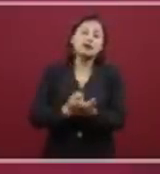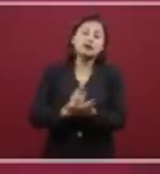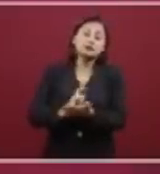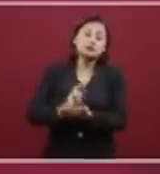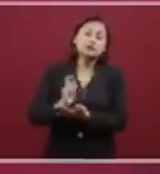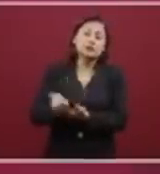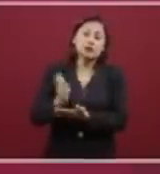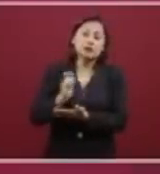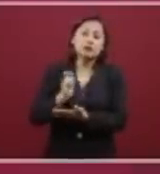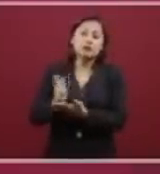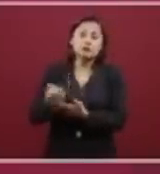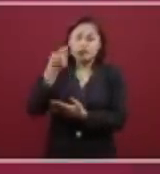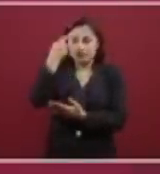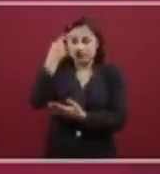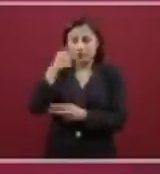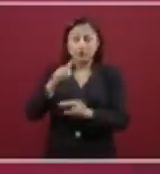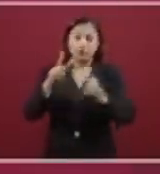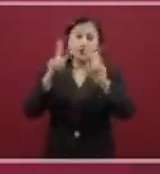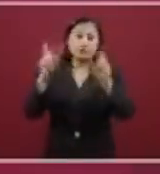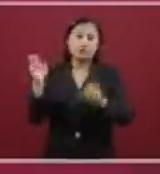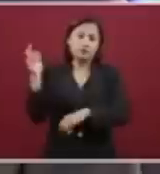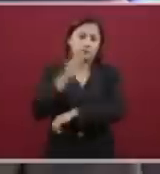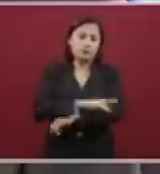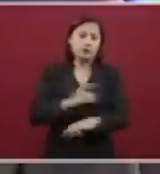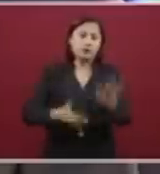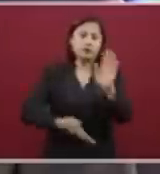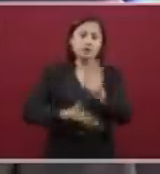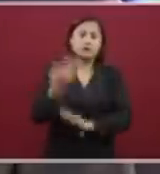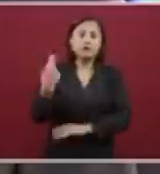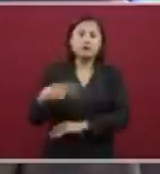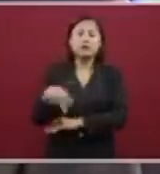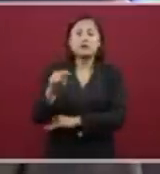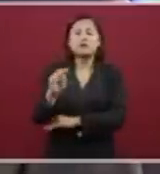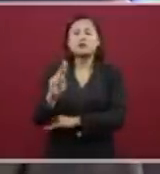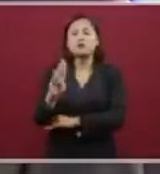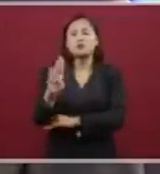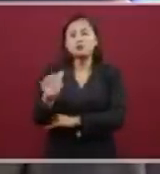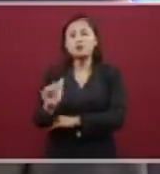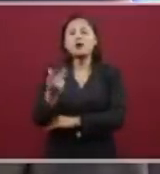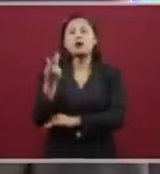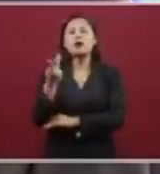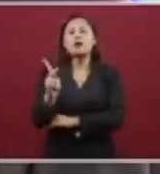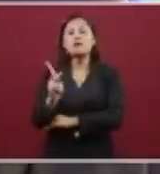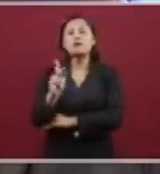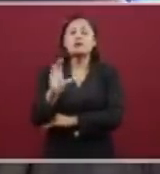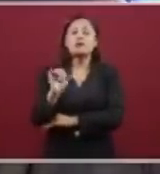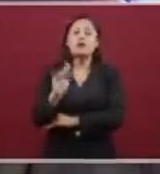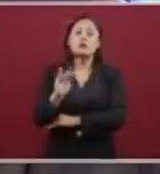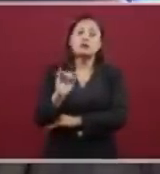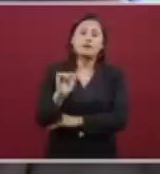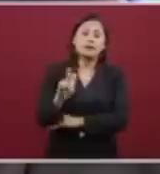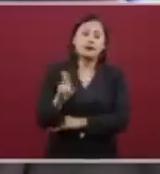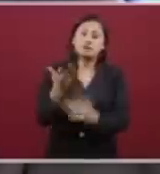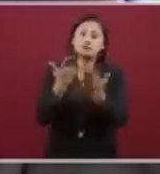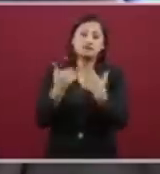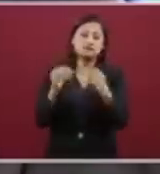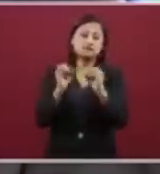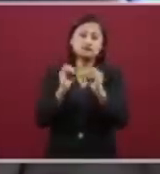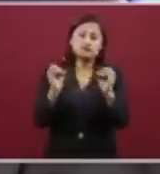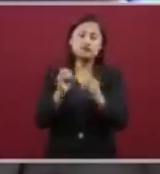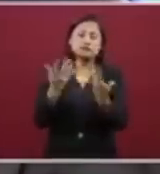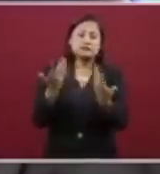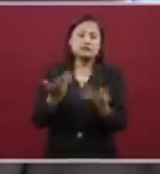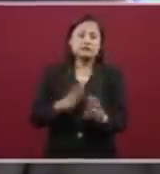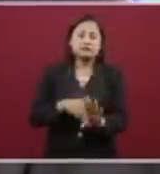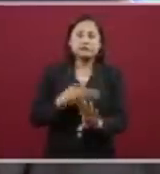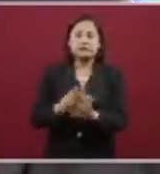de uso aeroportuario tua pero sin amortizar el capital perpetuando el endeudamiento es